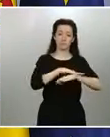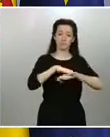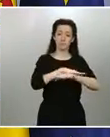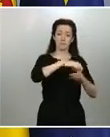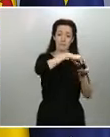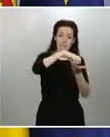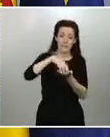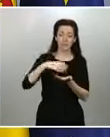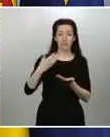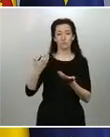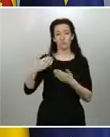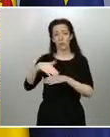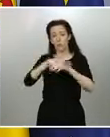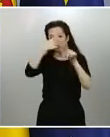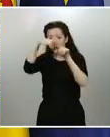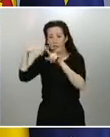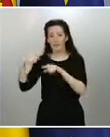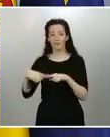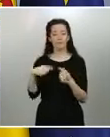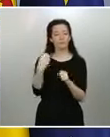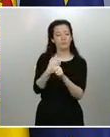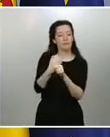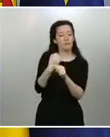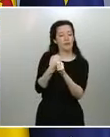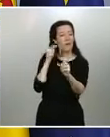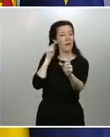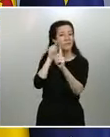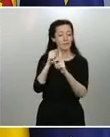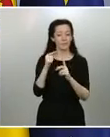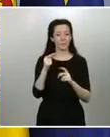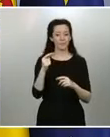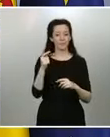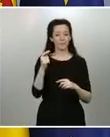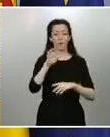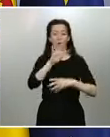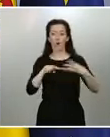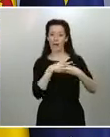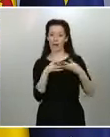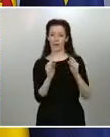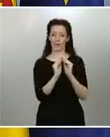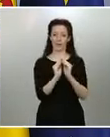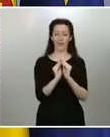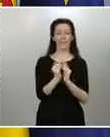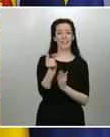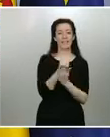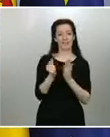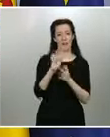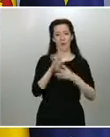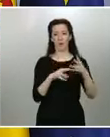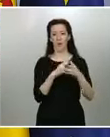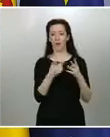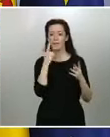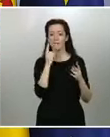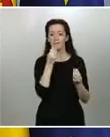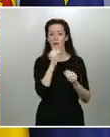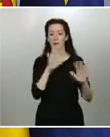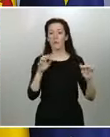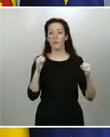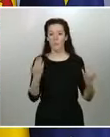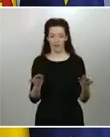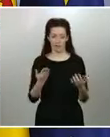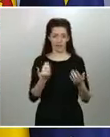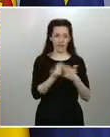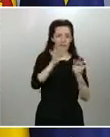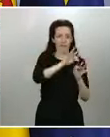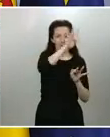actividades y de si mainar en lo posible los movimientos a lo largo del y por supuesto estamos trabajando